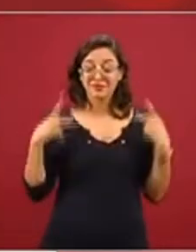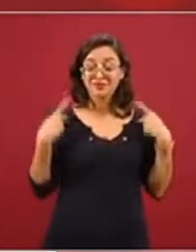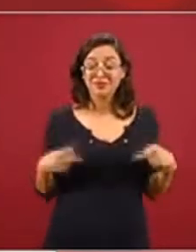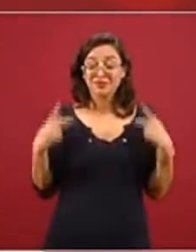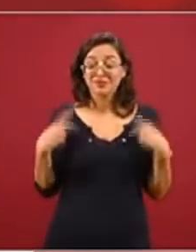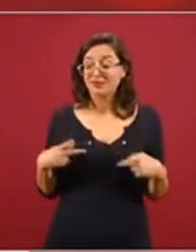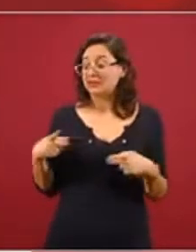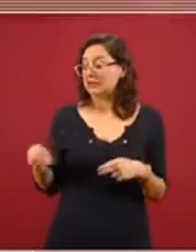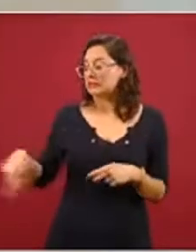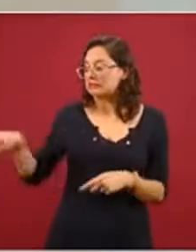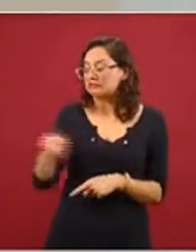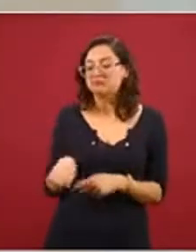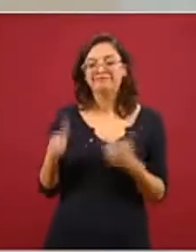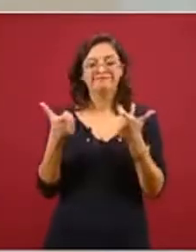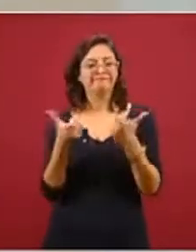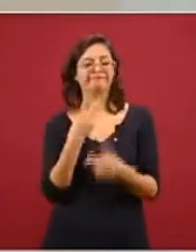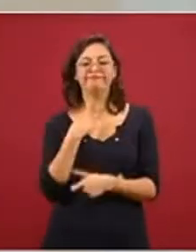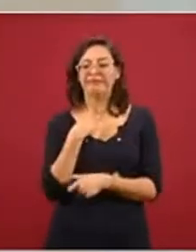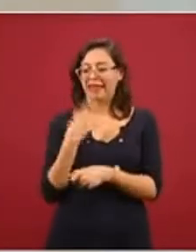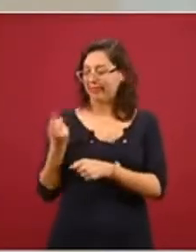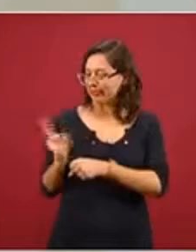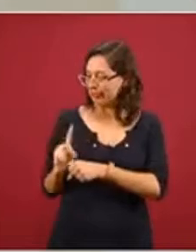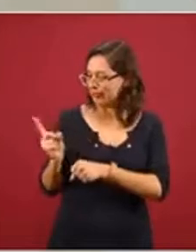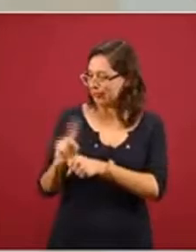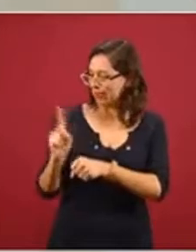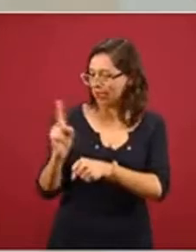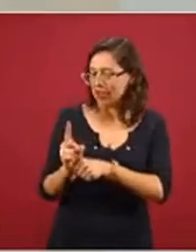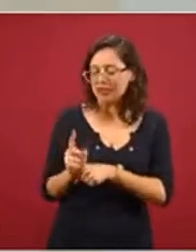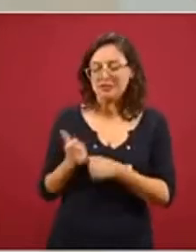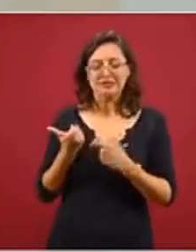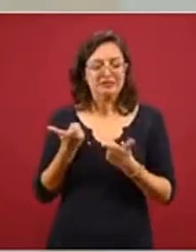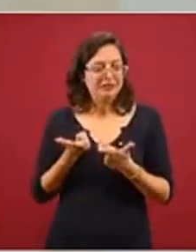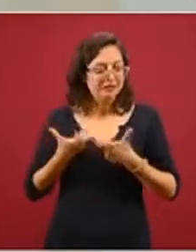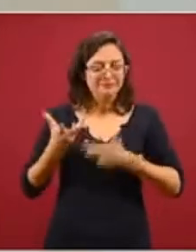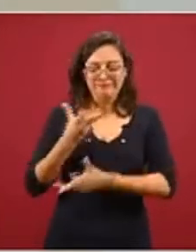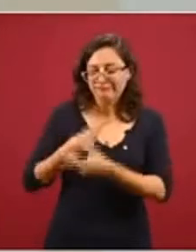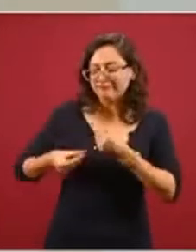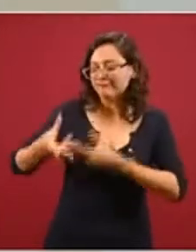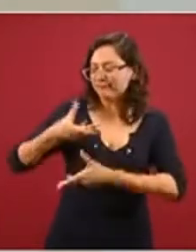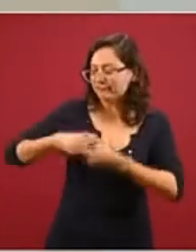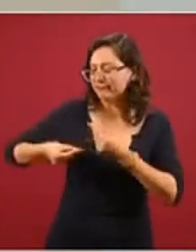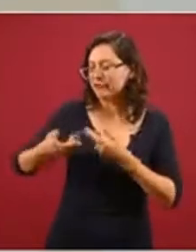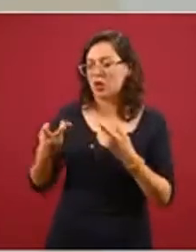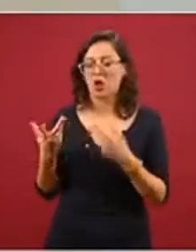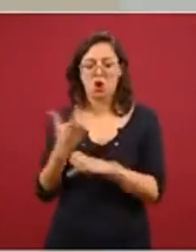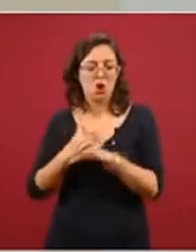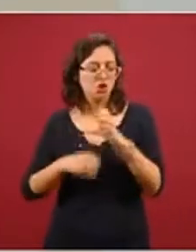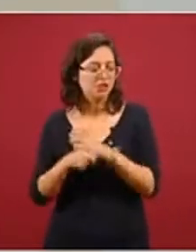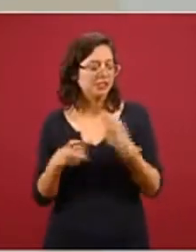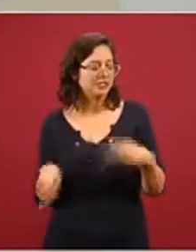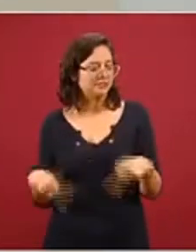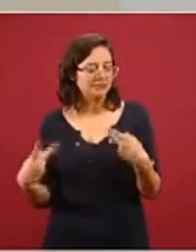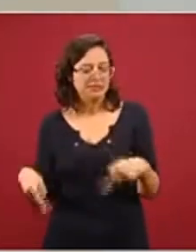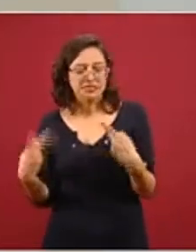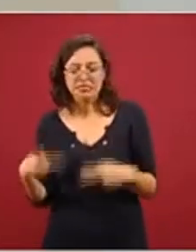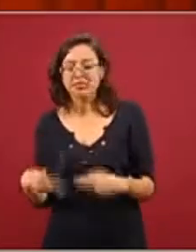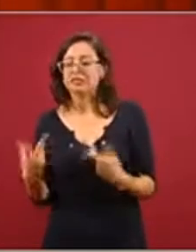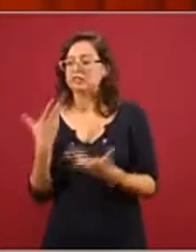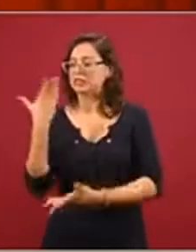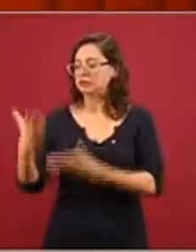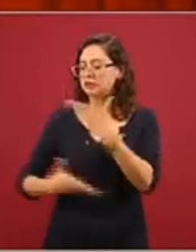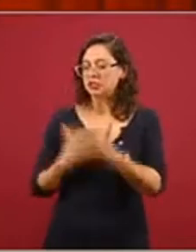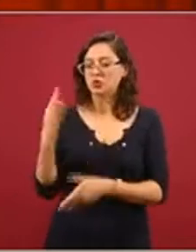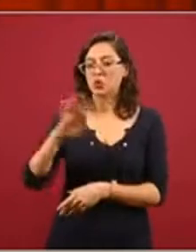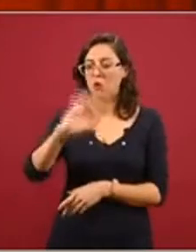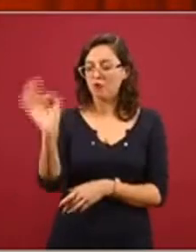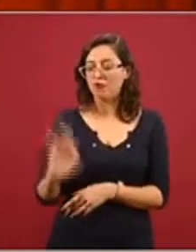particularmente quienes viven al día, quienes necesitan conseguir su ingreso con la venta de productos, con la oferta de